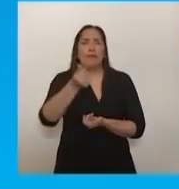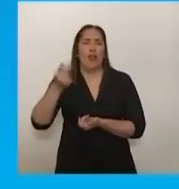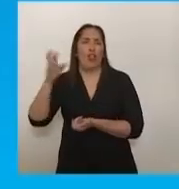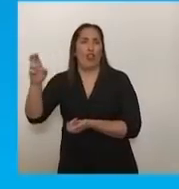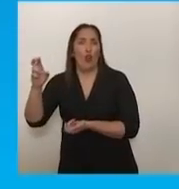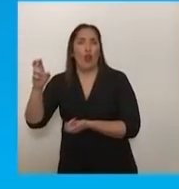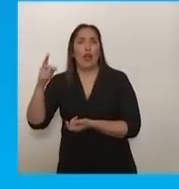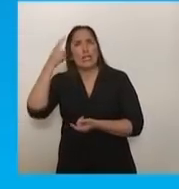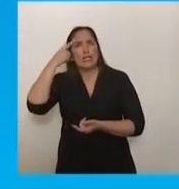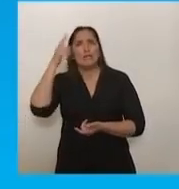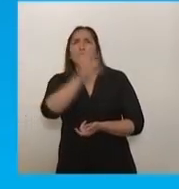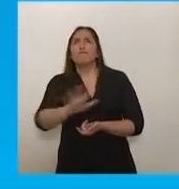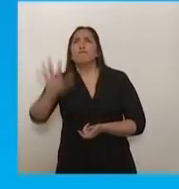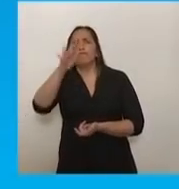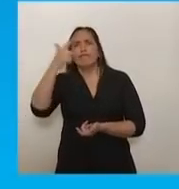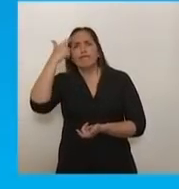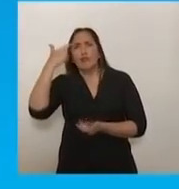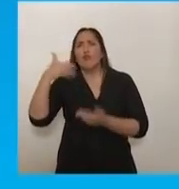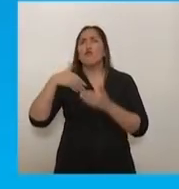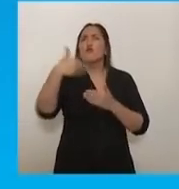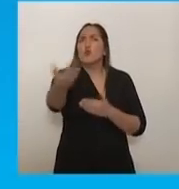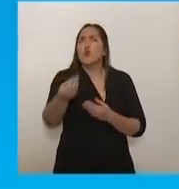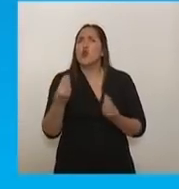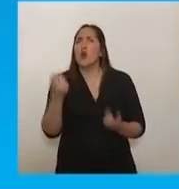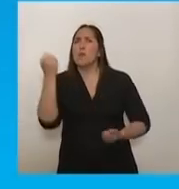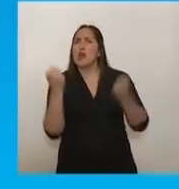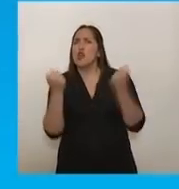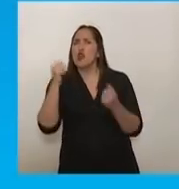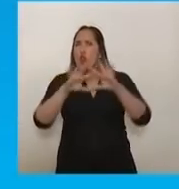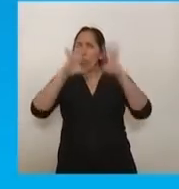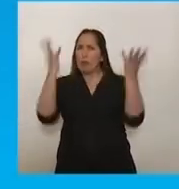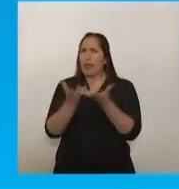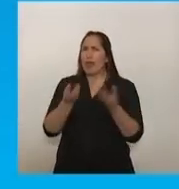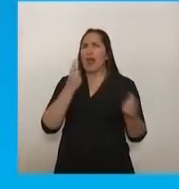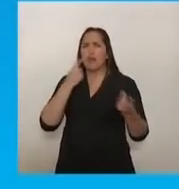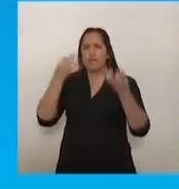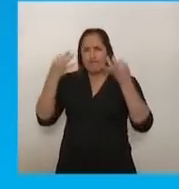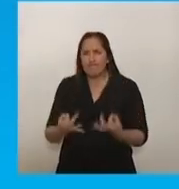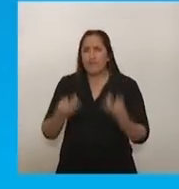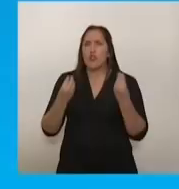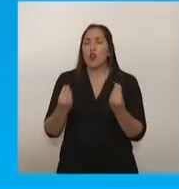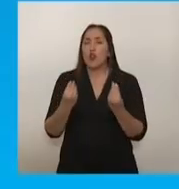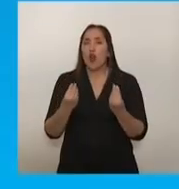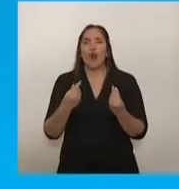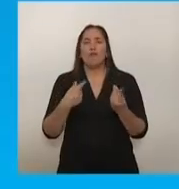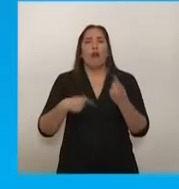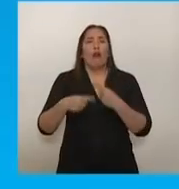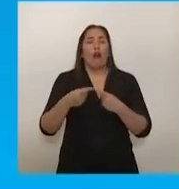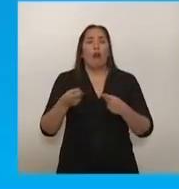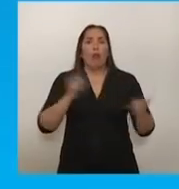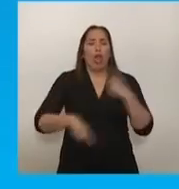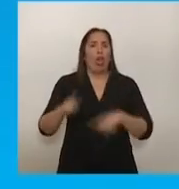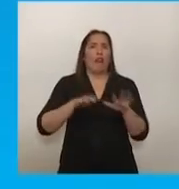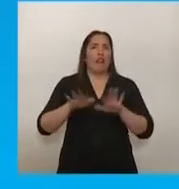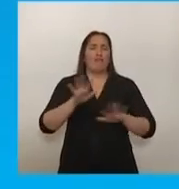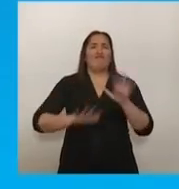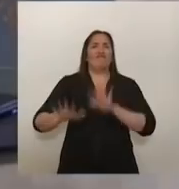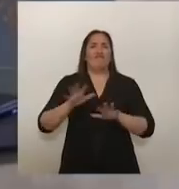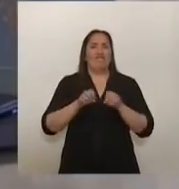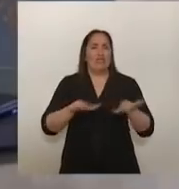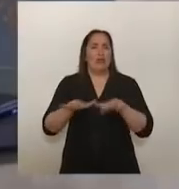al futuro y la falta de un esquema macroeconómico lo suficientemente sólido nos hicieron retroceder varios